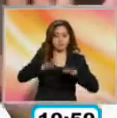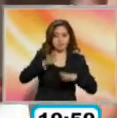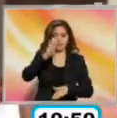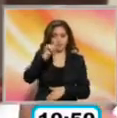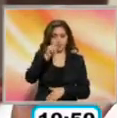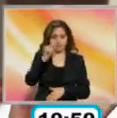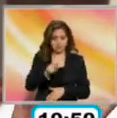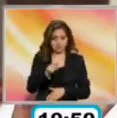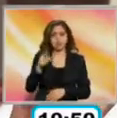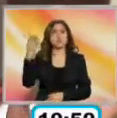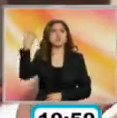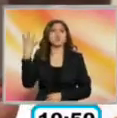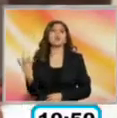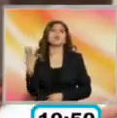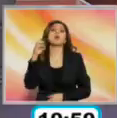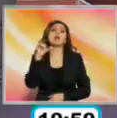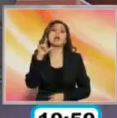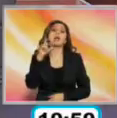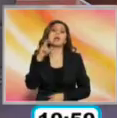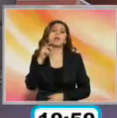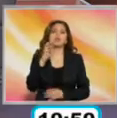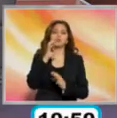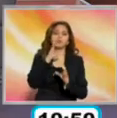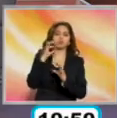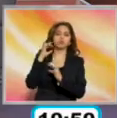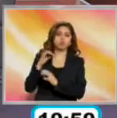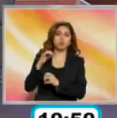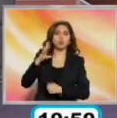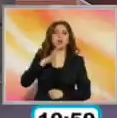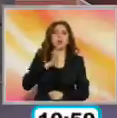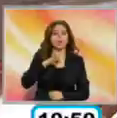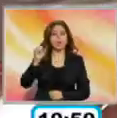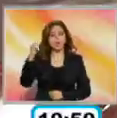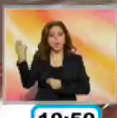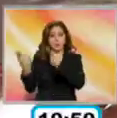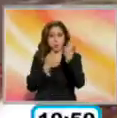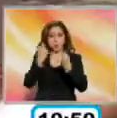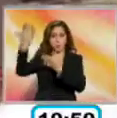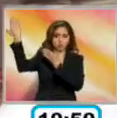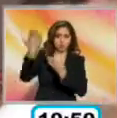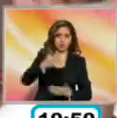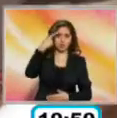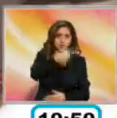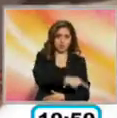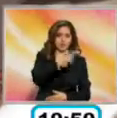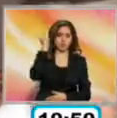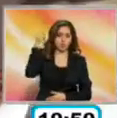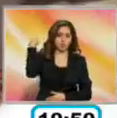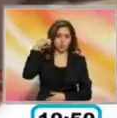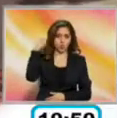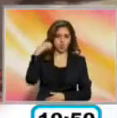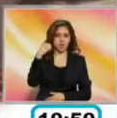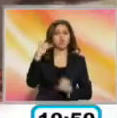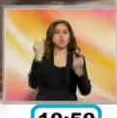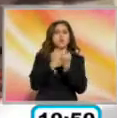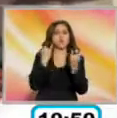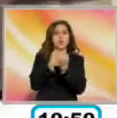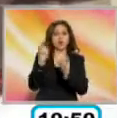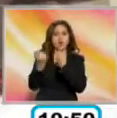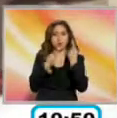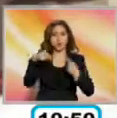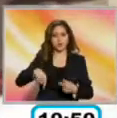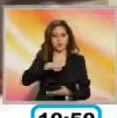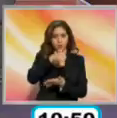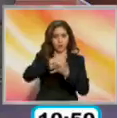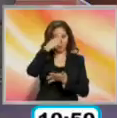Tengo 4 alientos, 4 saxofones. Traigo algunos de la ciudad de Oaxaca. Sí. Y músicos de la Ciudad de México.